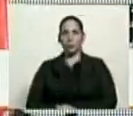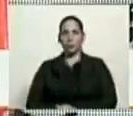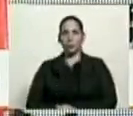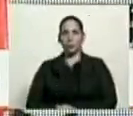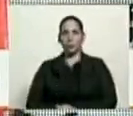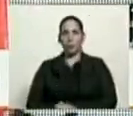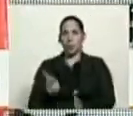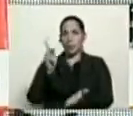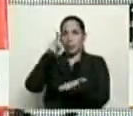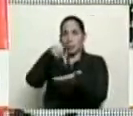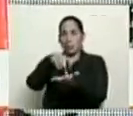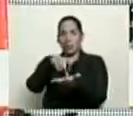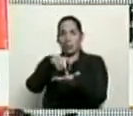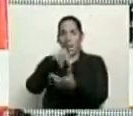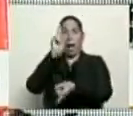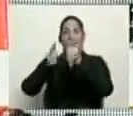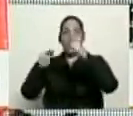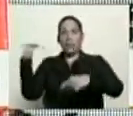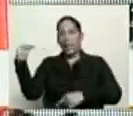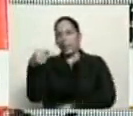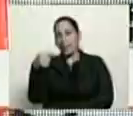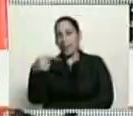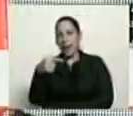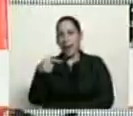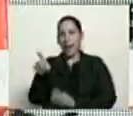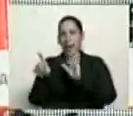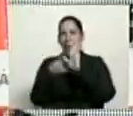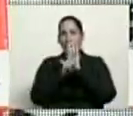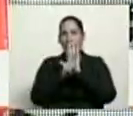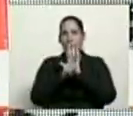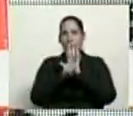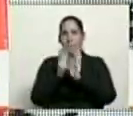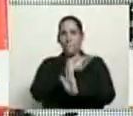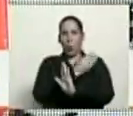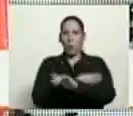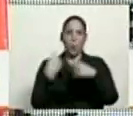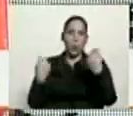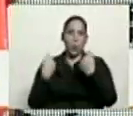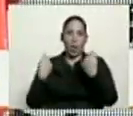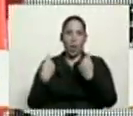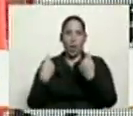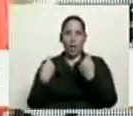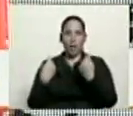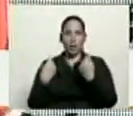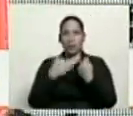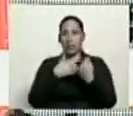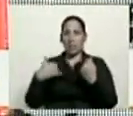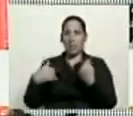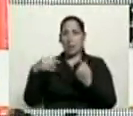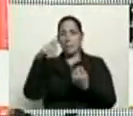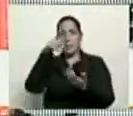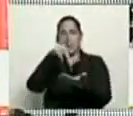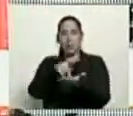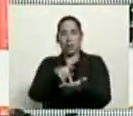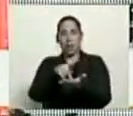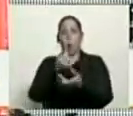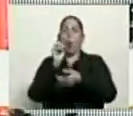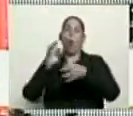presentar a pesar de negar las leyes del poder popular, se irán a presentar, ojalá se presentaran algún día.